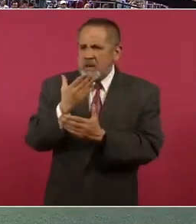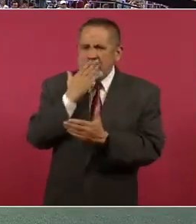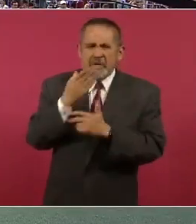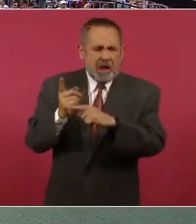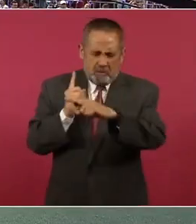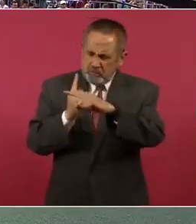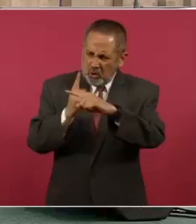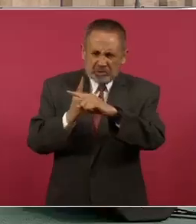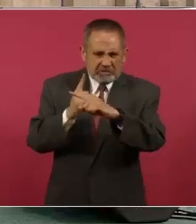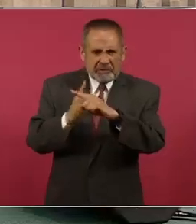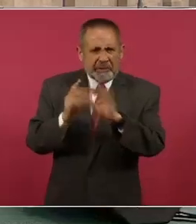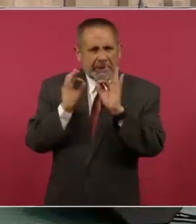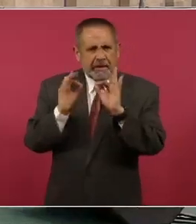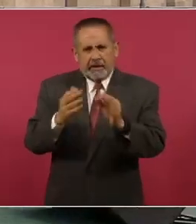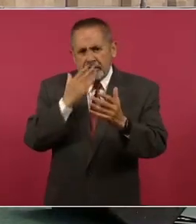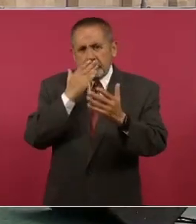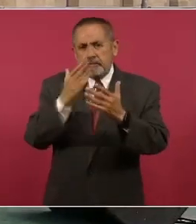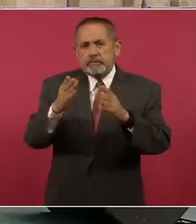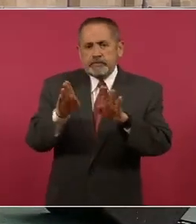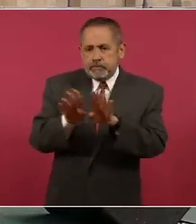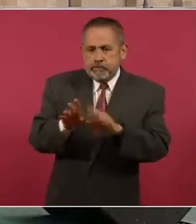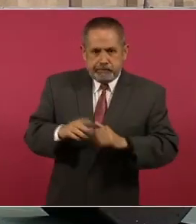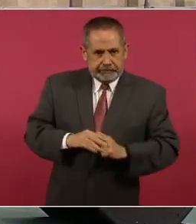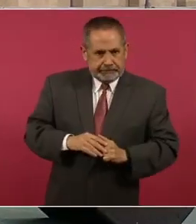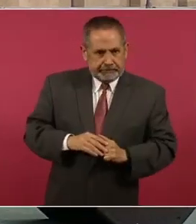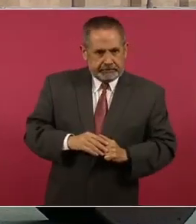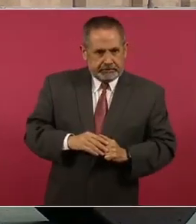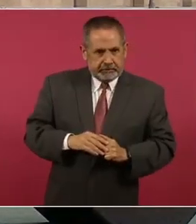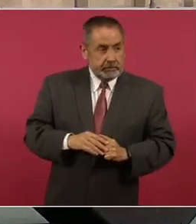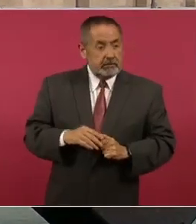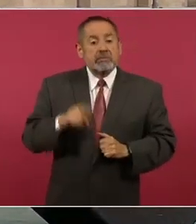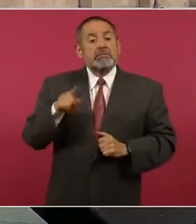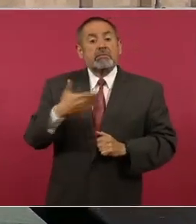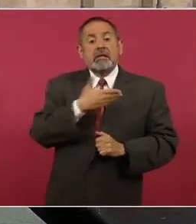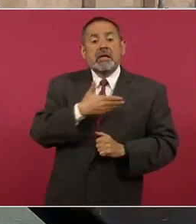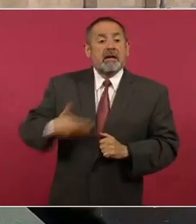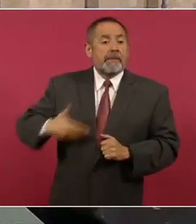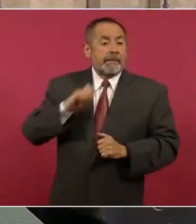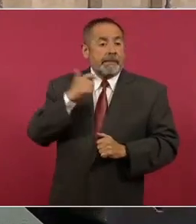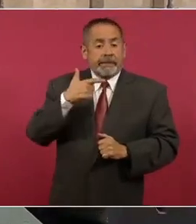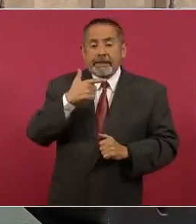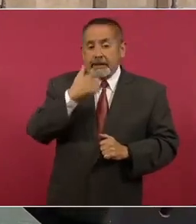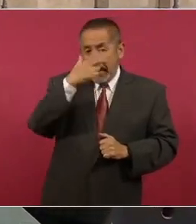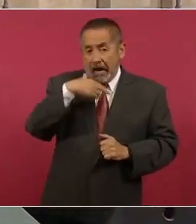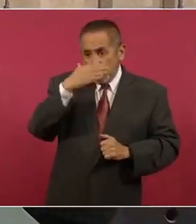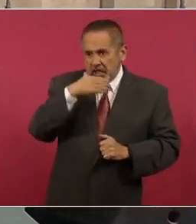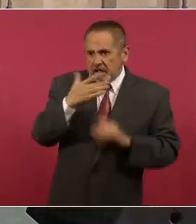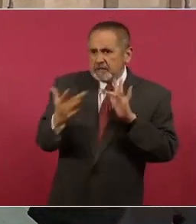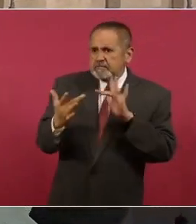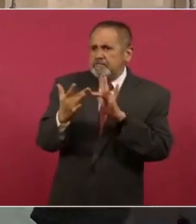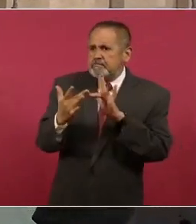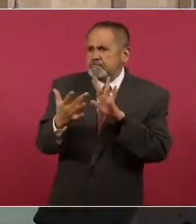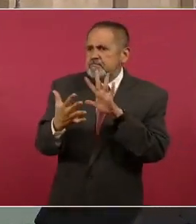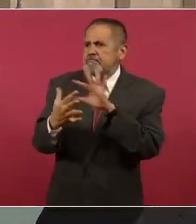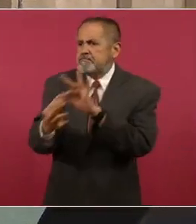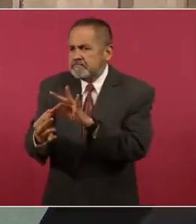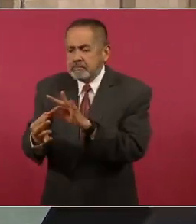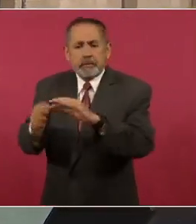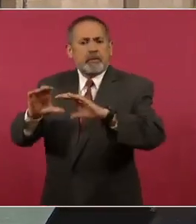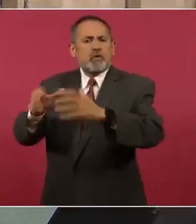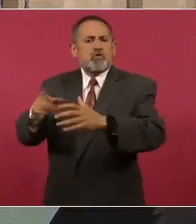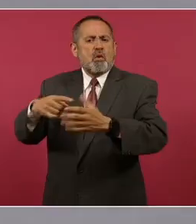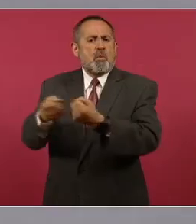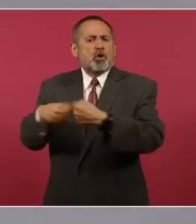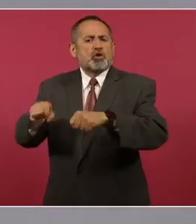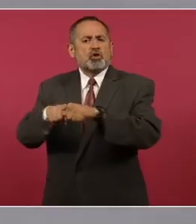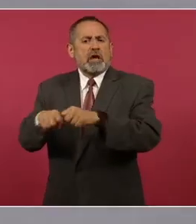favorable. El acercamiento y la solidaridad del presidente con los grupos